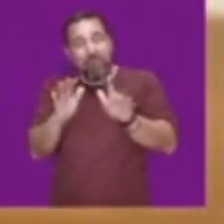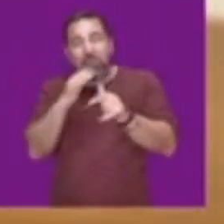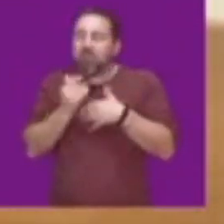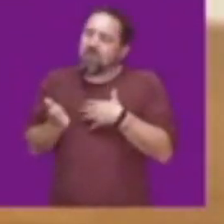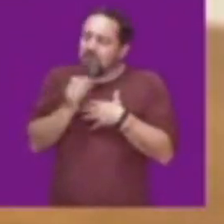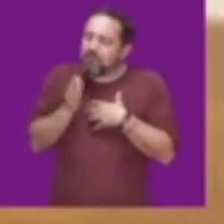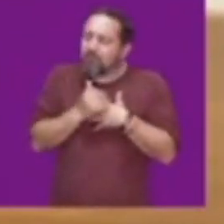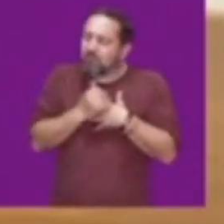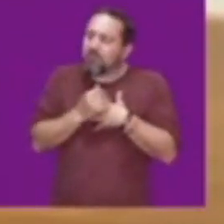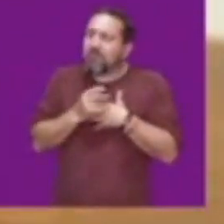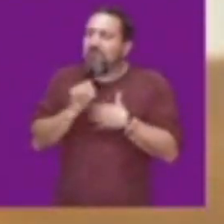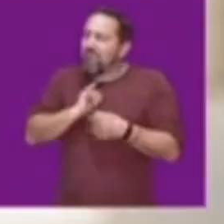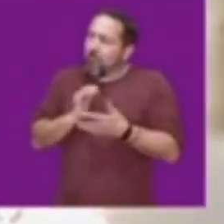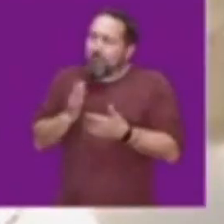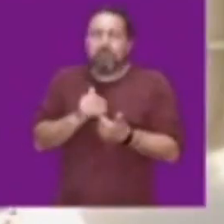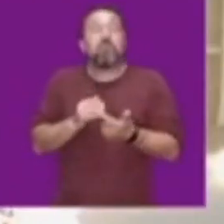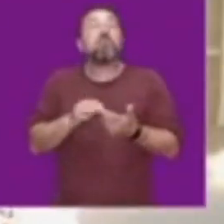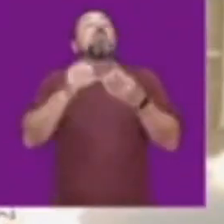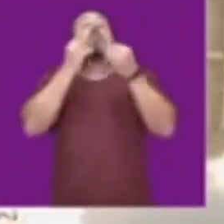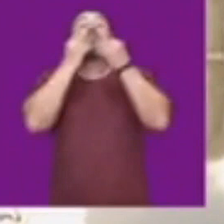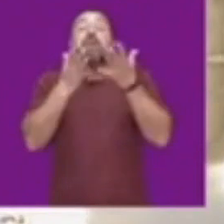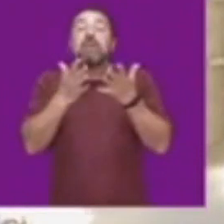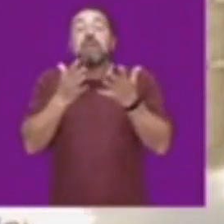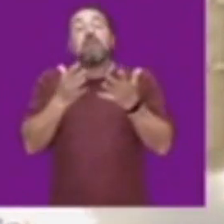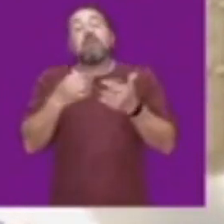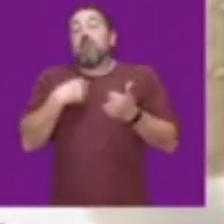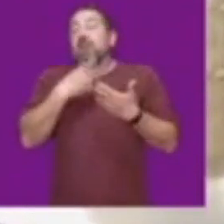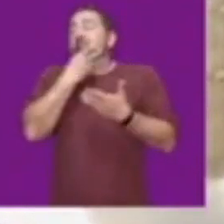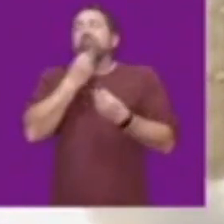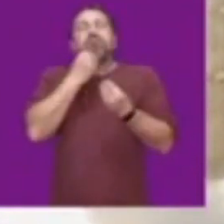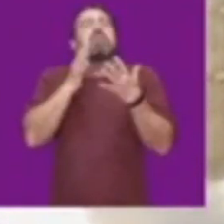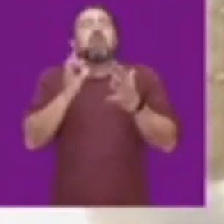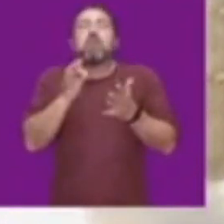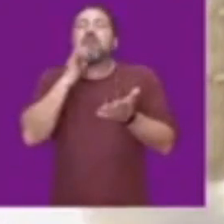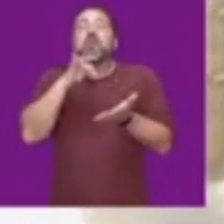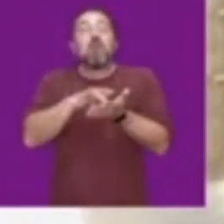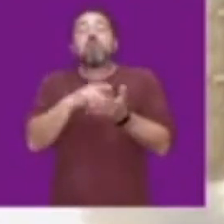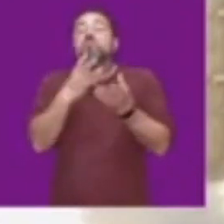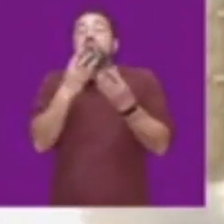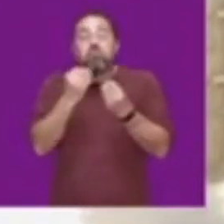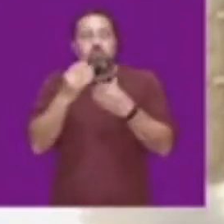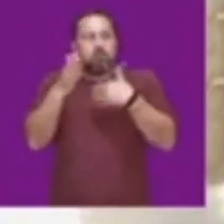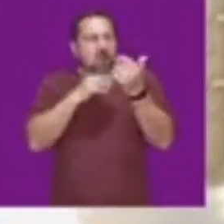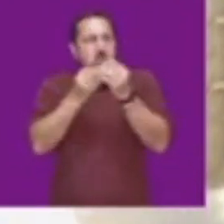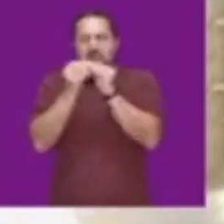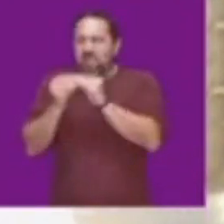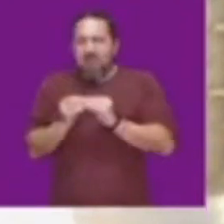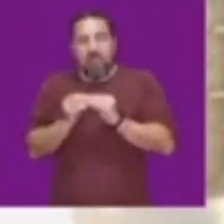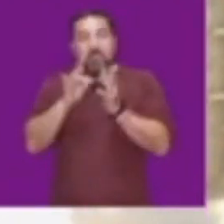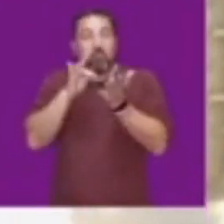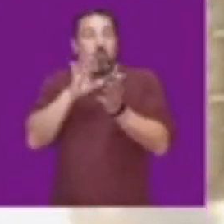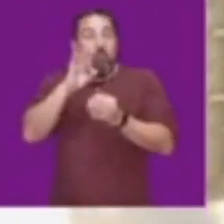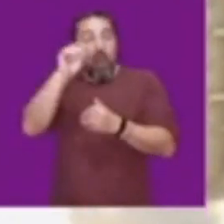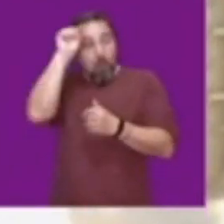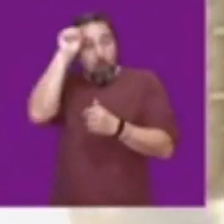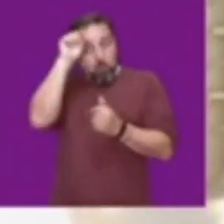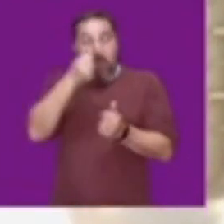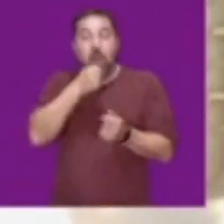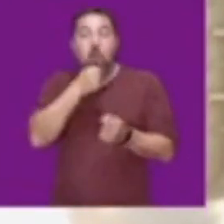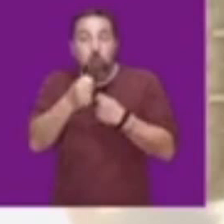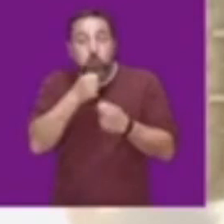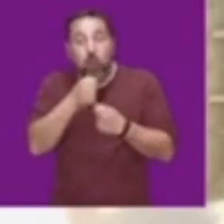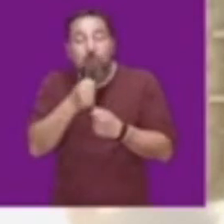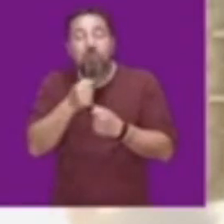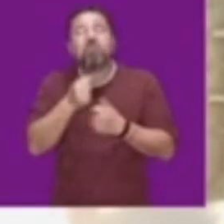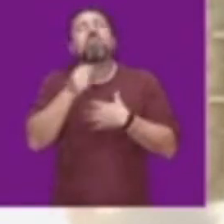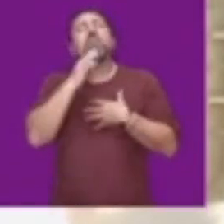¡Adiós! ¡Vamos, Flaco! ¡Vamos! Bueno, chicos, ¡qué preciosidad! Vamos a tener un montón de manualidades como Aurora